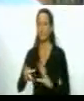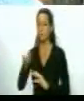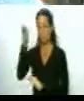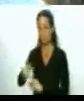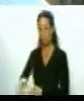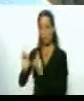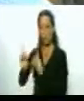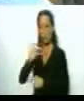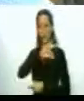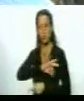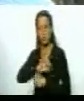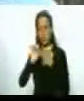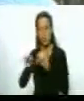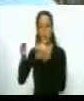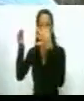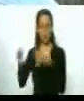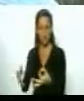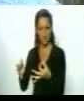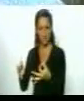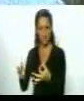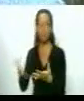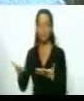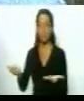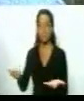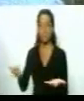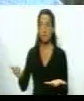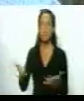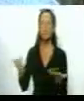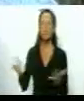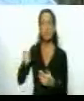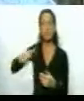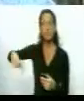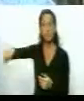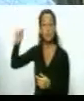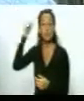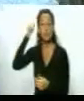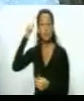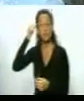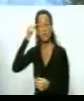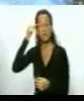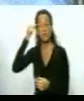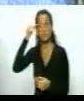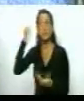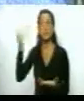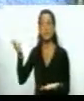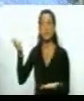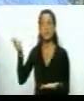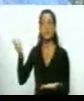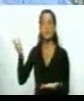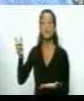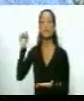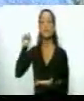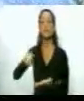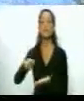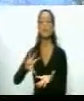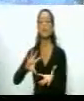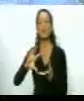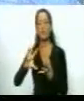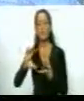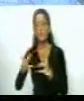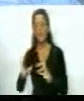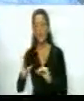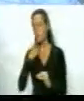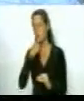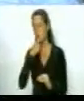solamente la cuantía. En ese sentido, a nosotros nos parece importante seguir planteando la necesidad de que se respete la